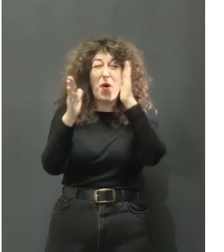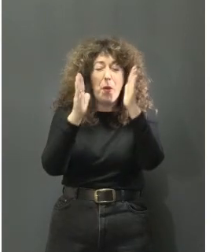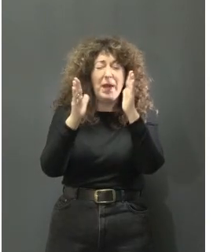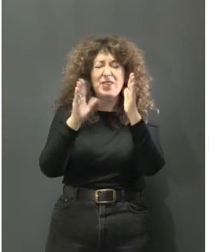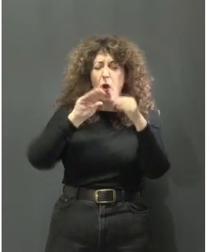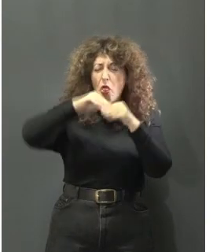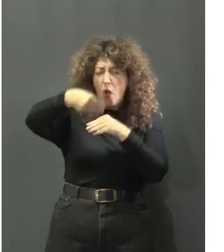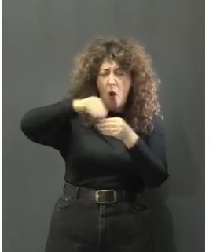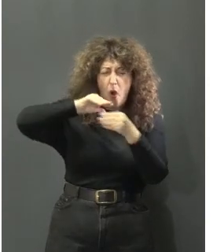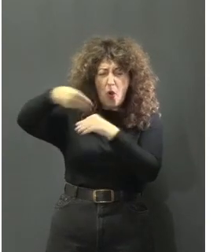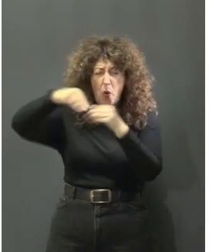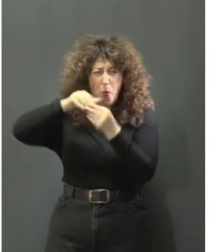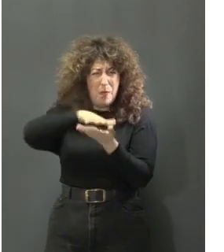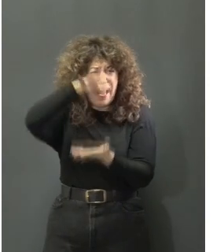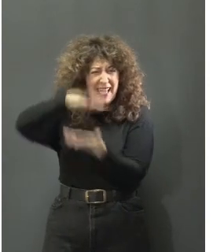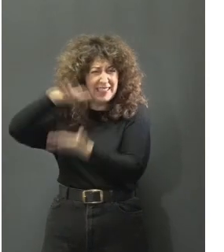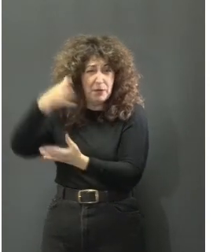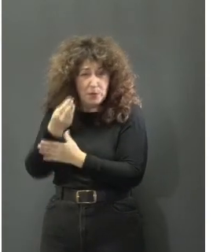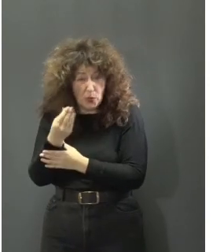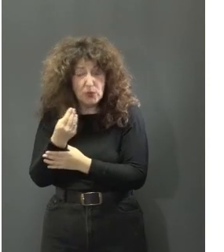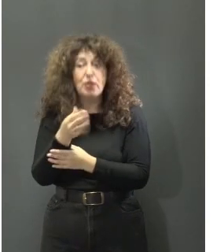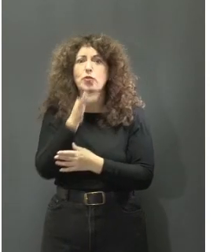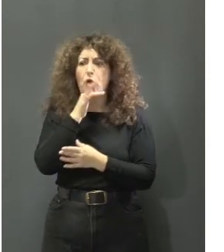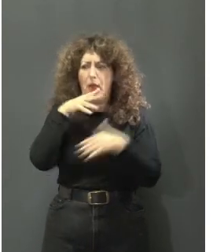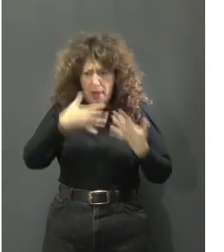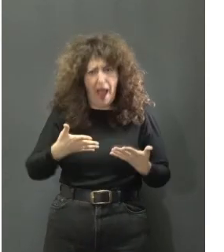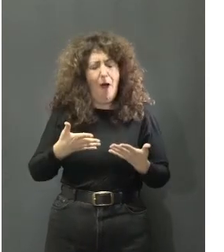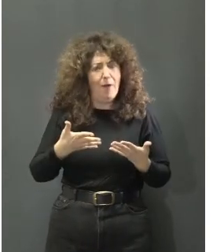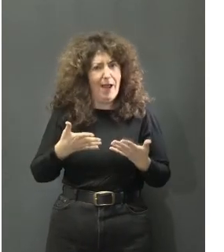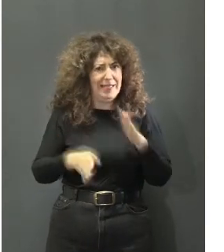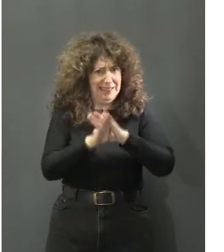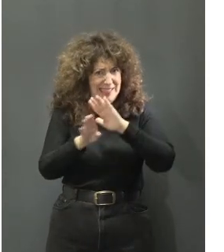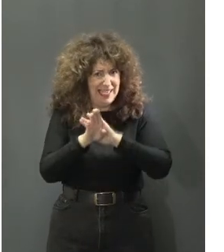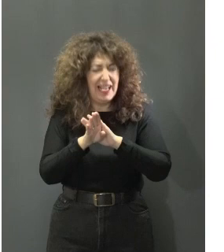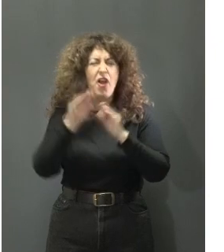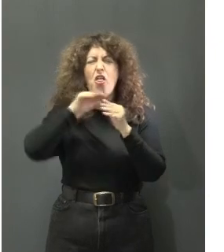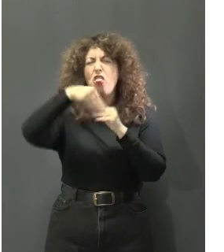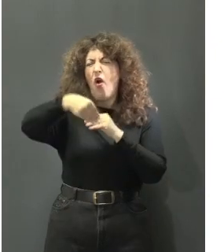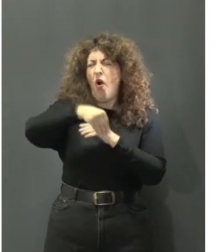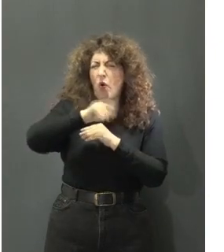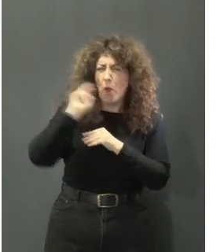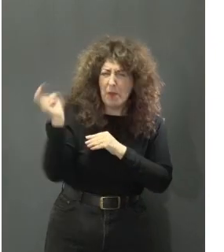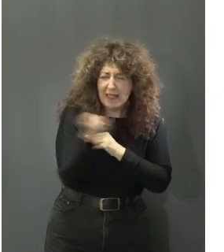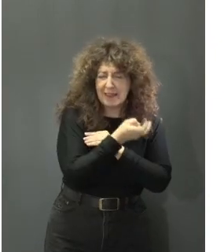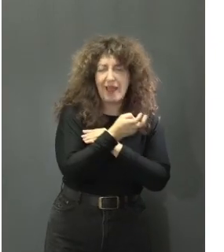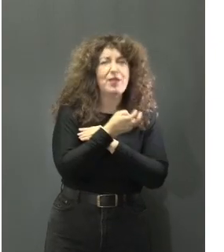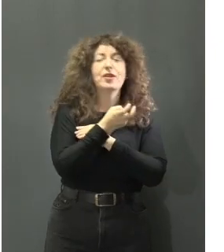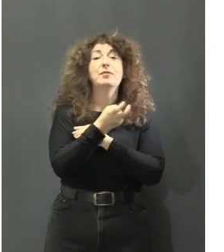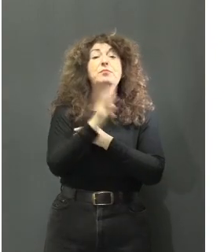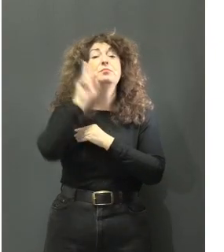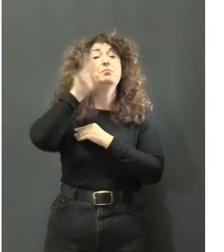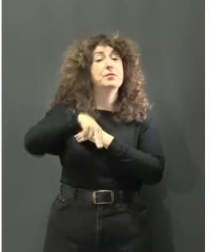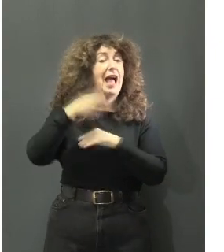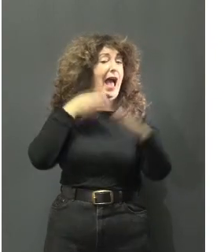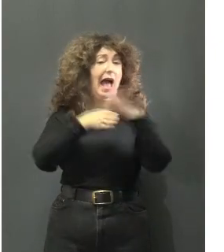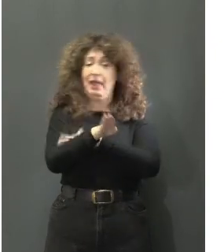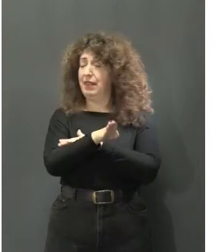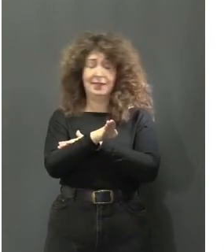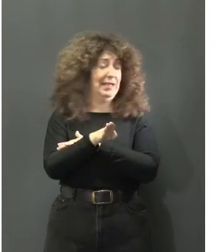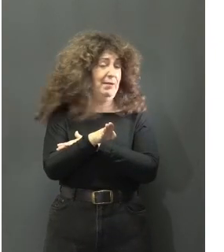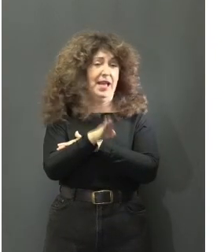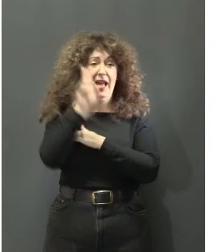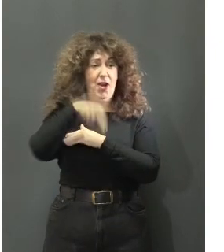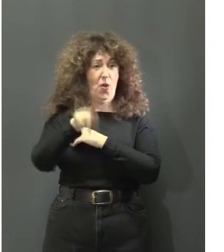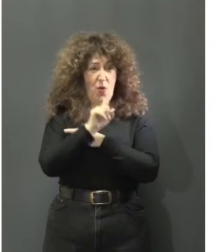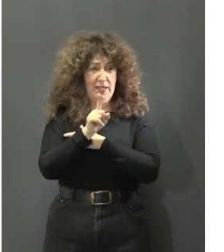documentación que a nosotros, bueno, de hecho nos seguimos encontrando, con mucha documentación que no es accesible.